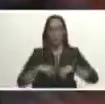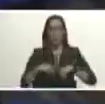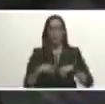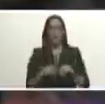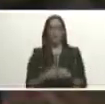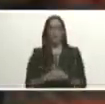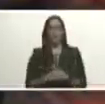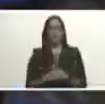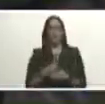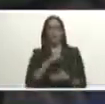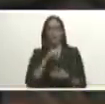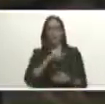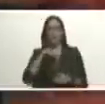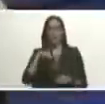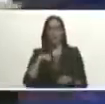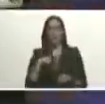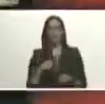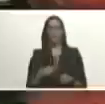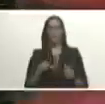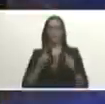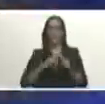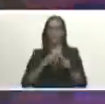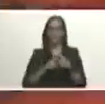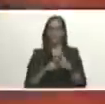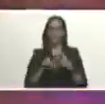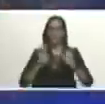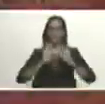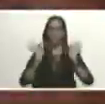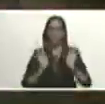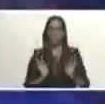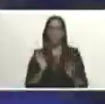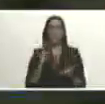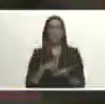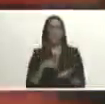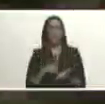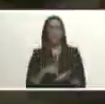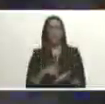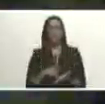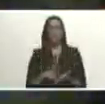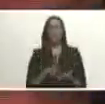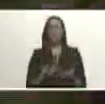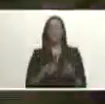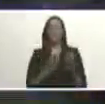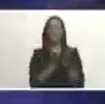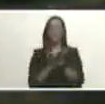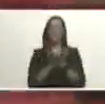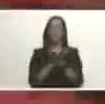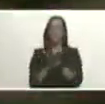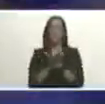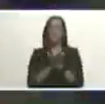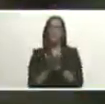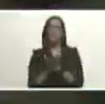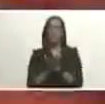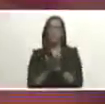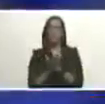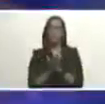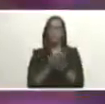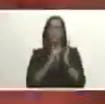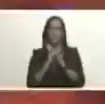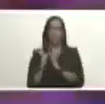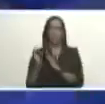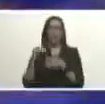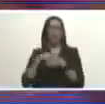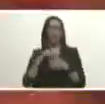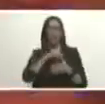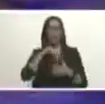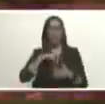que a la nuestra. De esta manera, hemos llegado a través de un estudio en la Escuela de Estudio de Orden Interno de nuestra